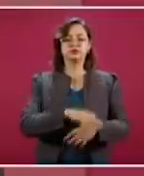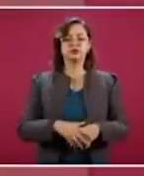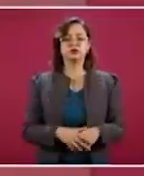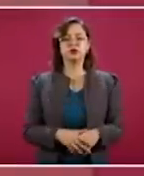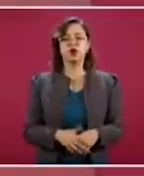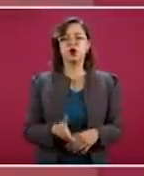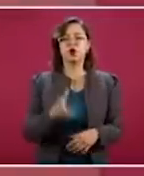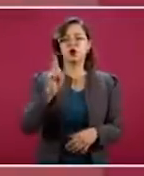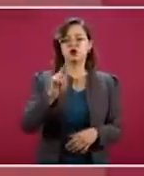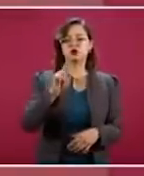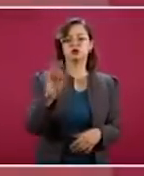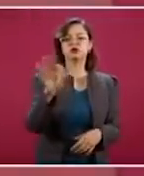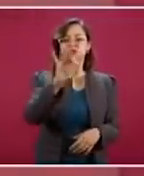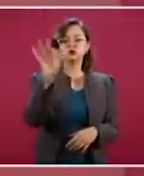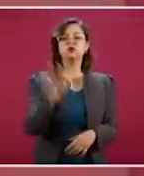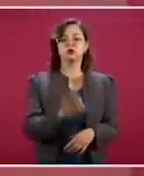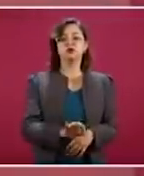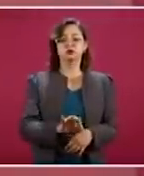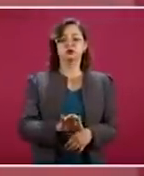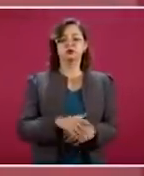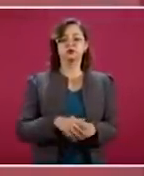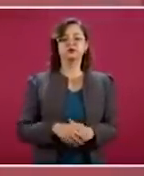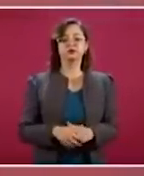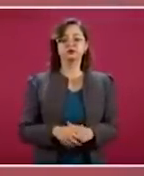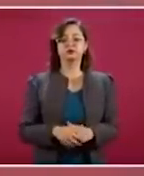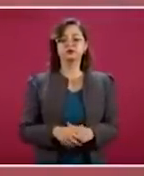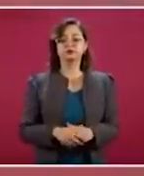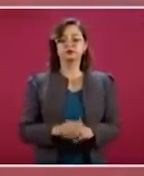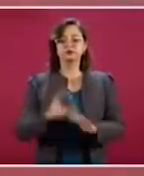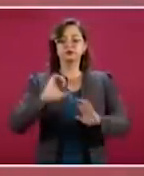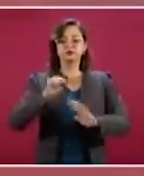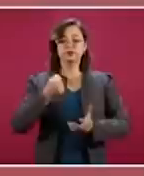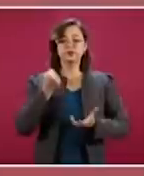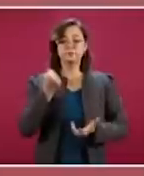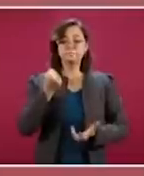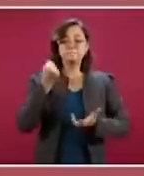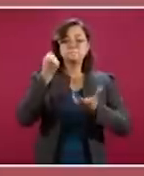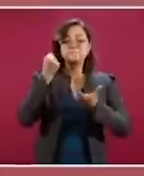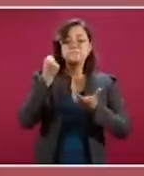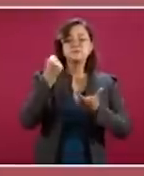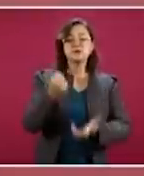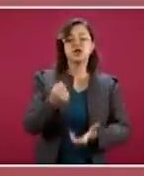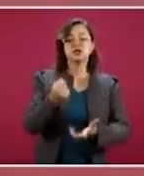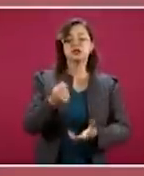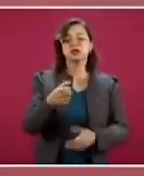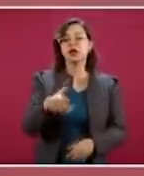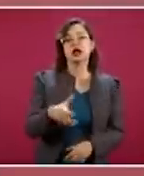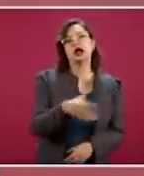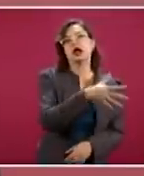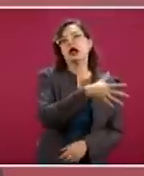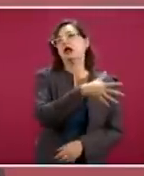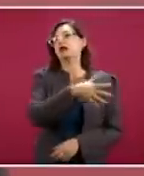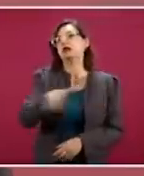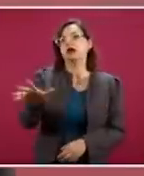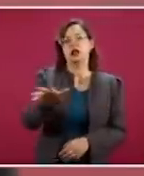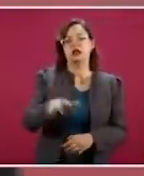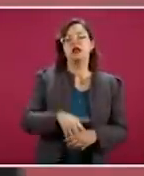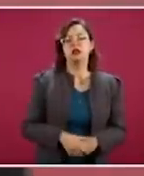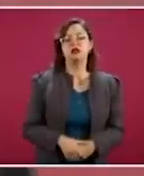casi el 80% de la inversión general, de la inversión